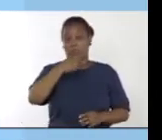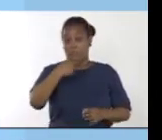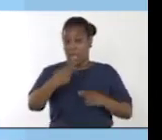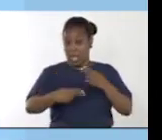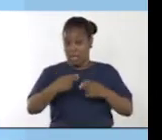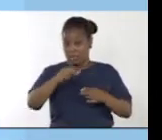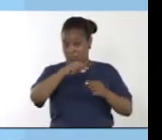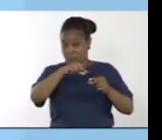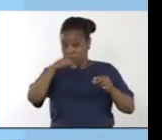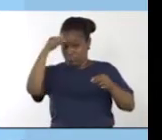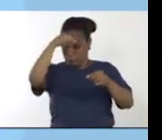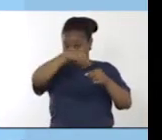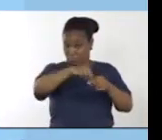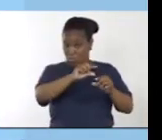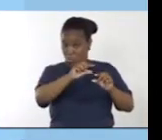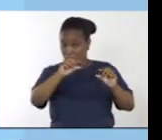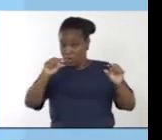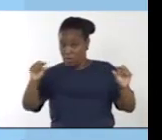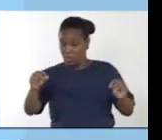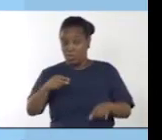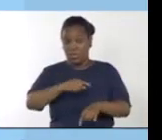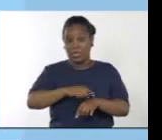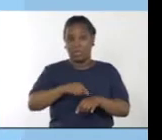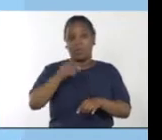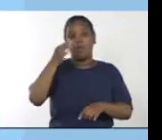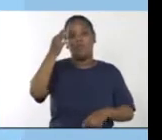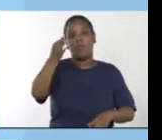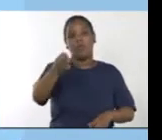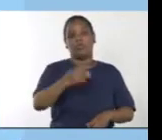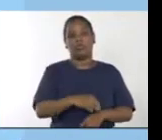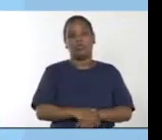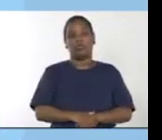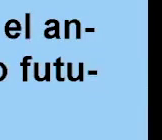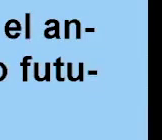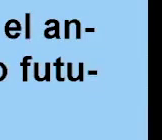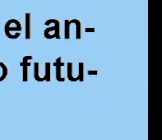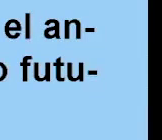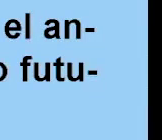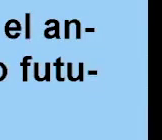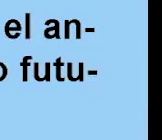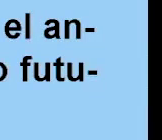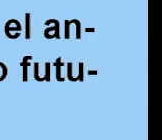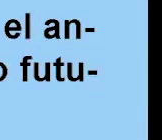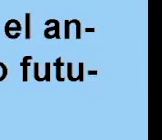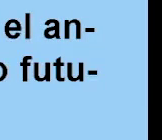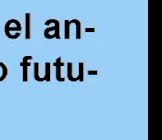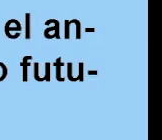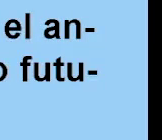oración en tiempo futuro.